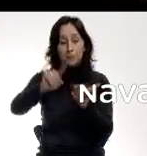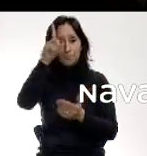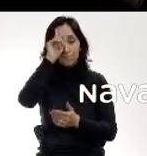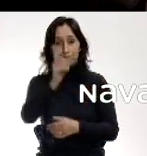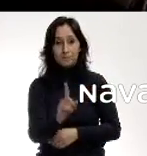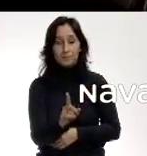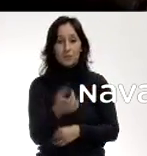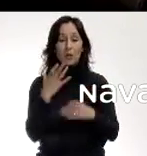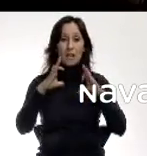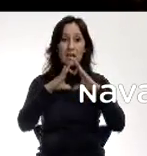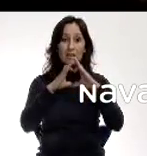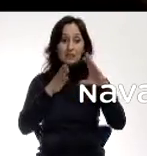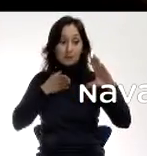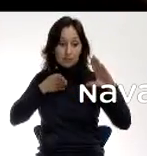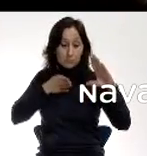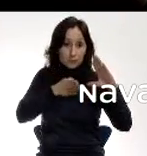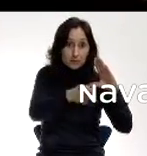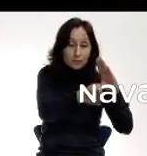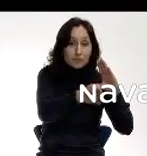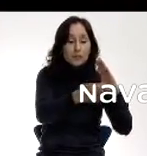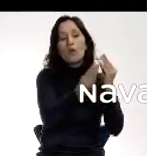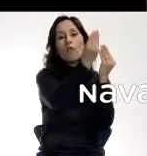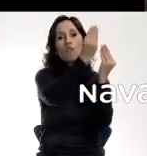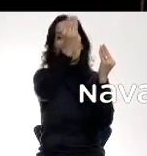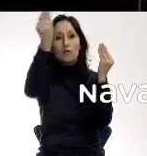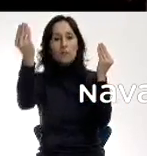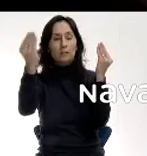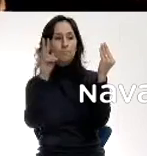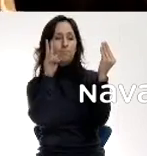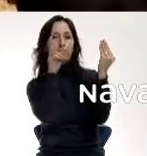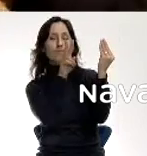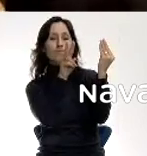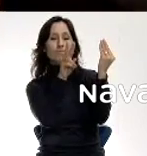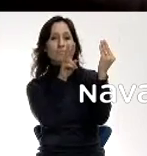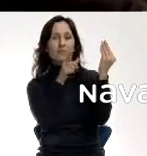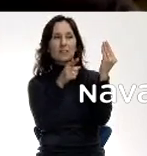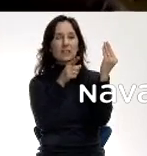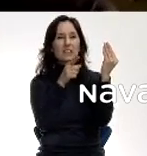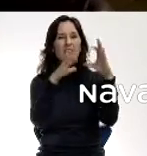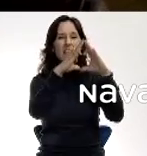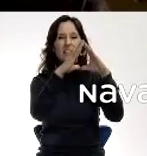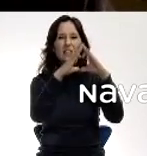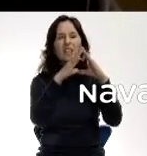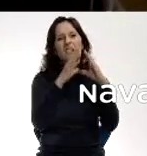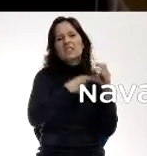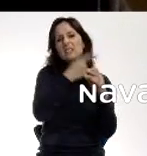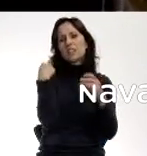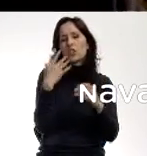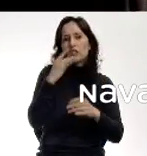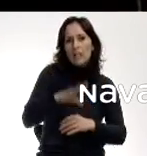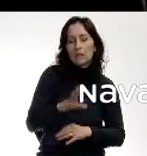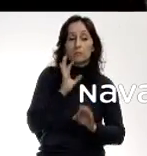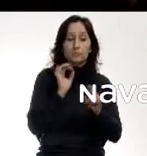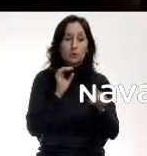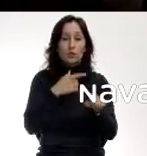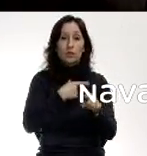iglesias, y vamos a entrar a la portada y ahí nos aparecen una serie de figuras que nos dejan entrever pues a quién iba dedicada la iglesia, que en este caso es al santo San